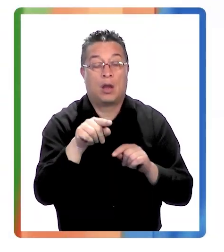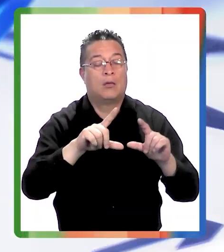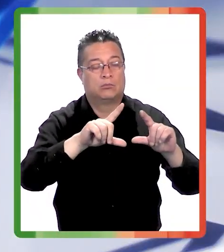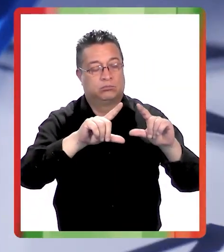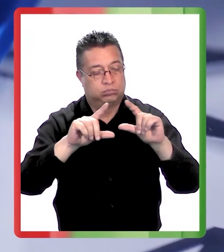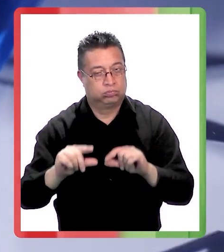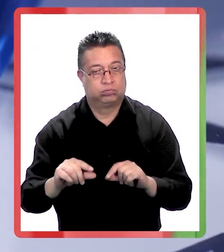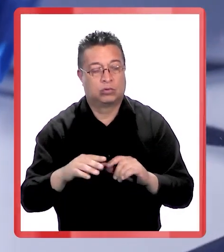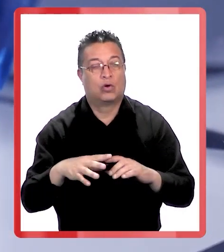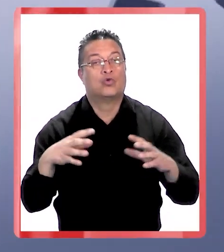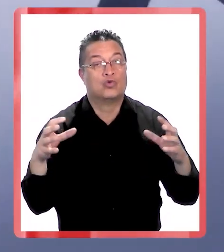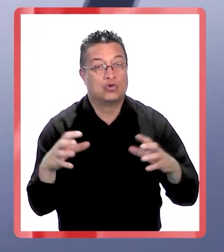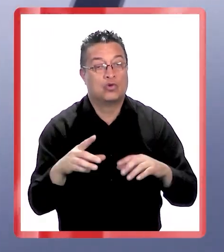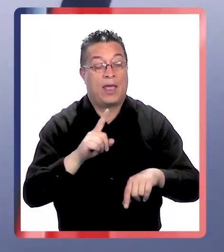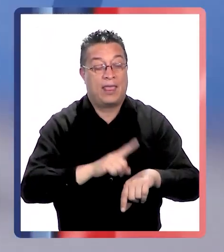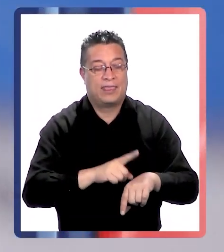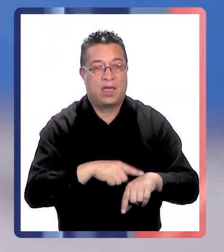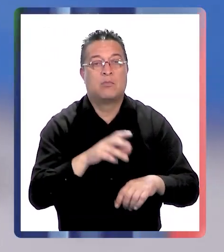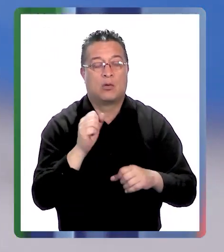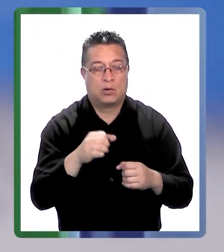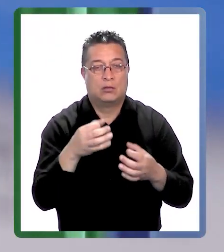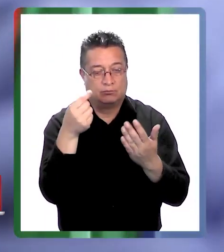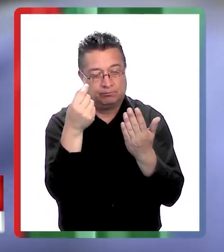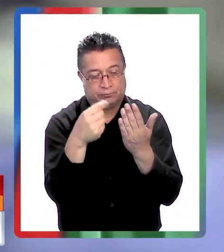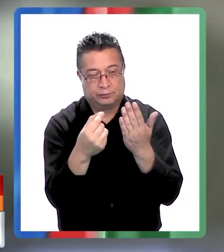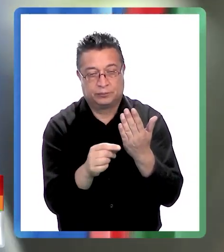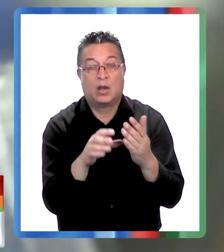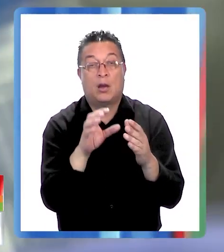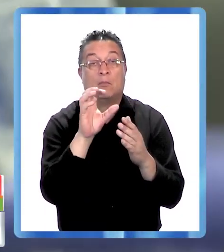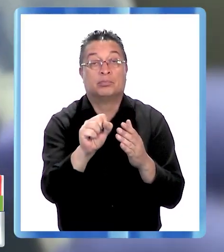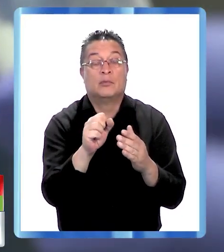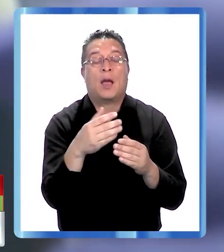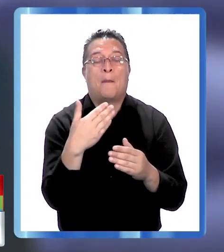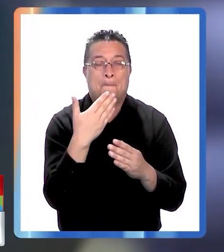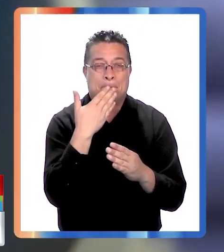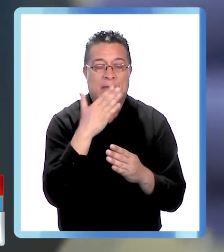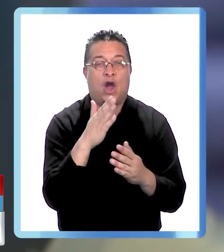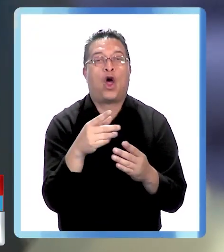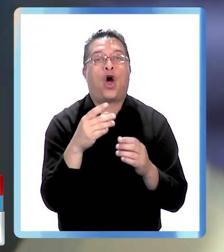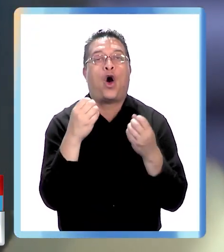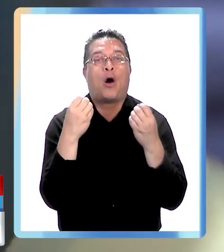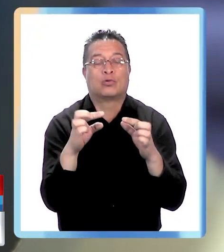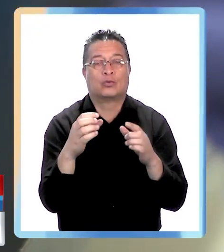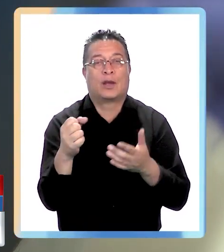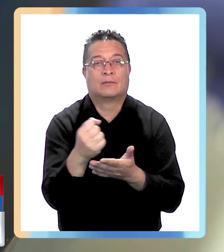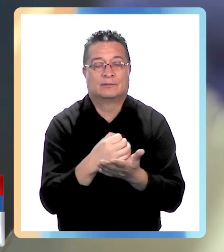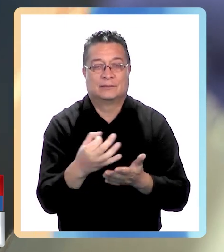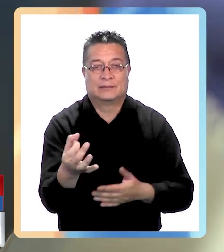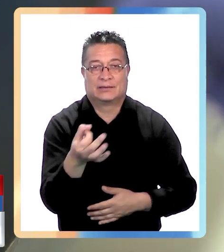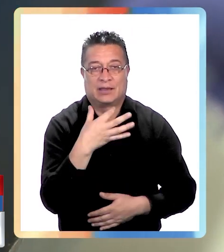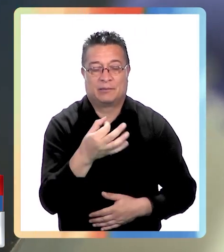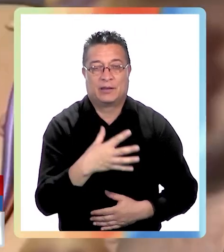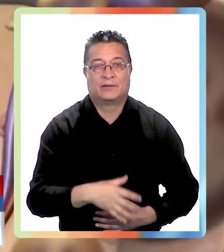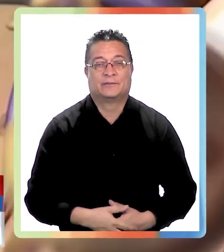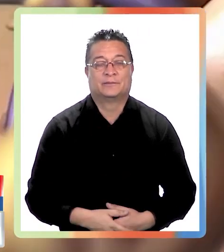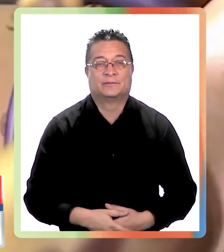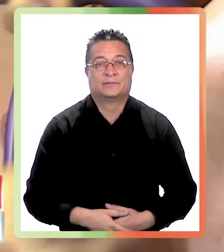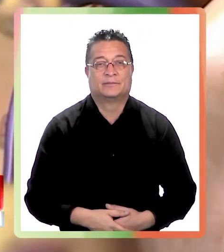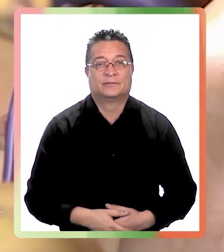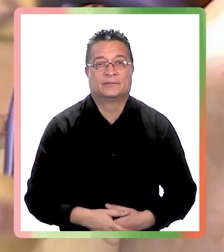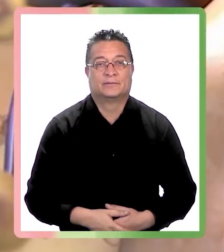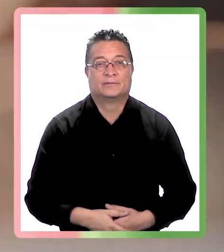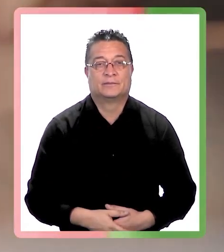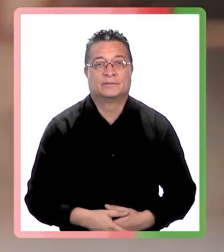reduce significativamente el tiempo que toma el diagnóstico, favoreciendo la oportunidad del tratamiento.